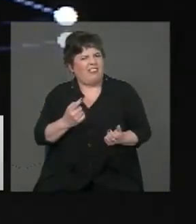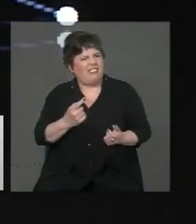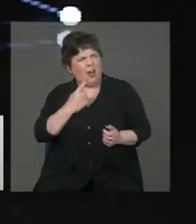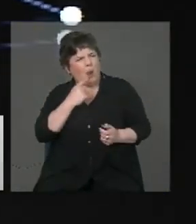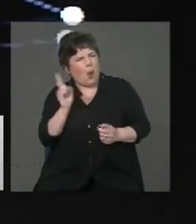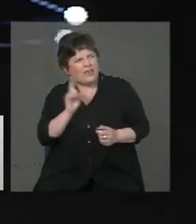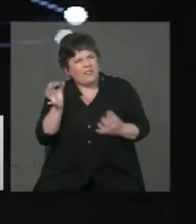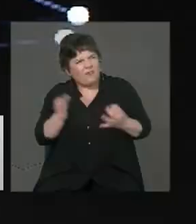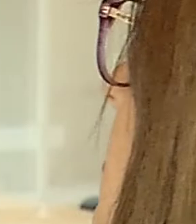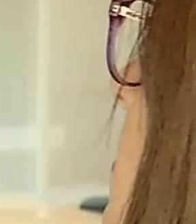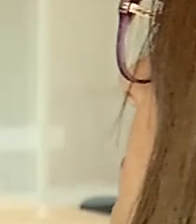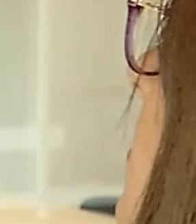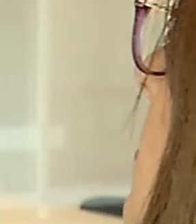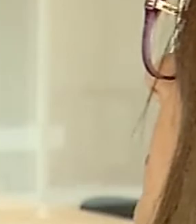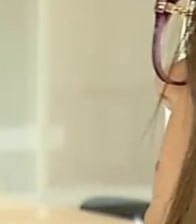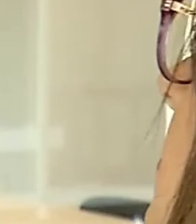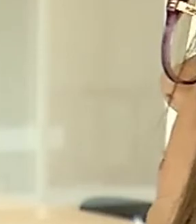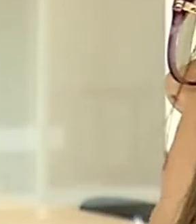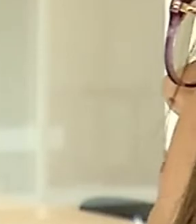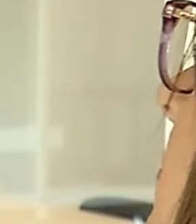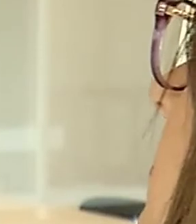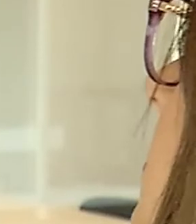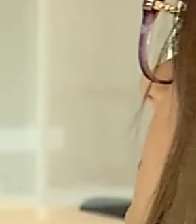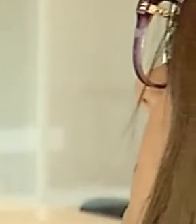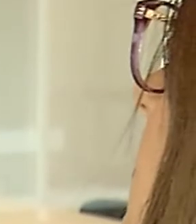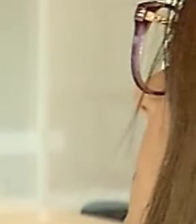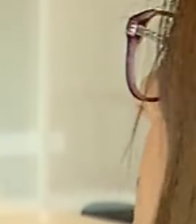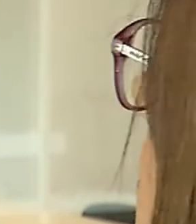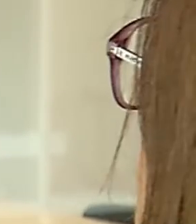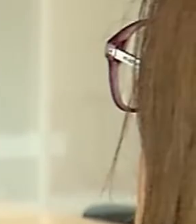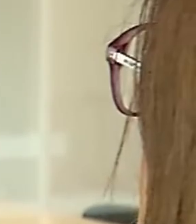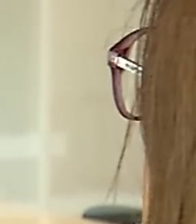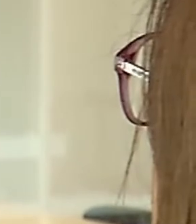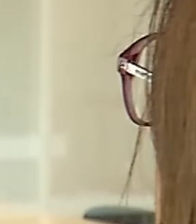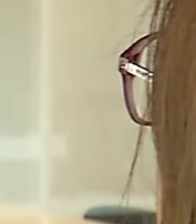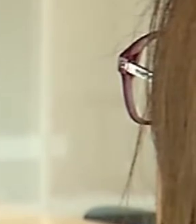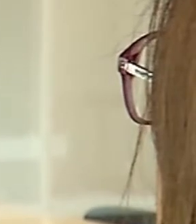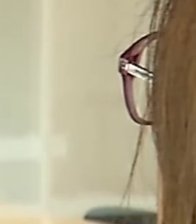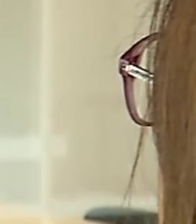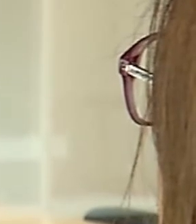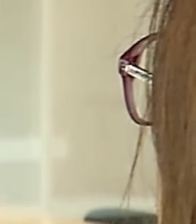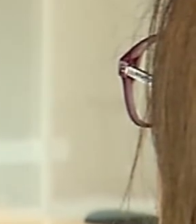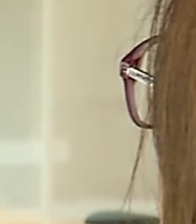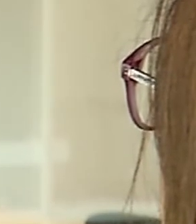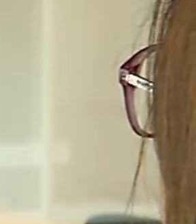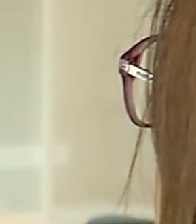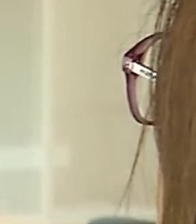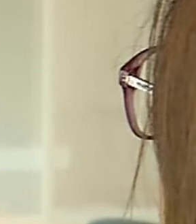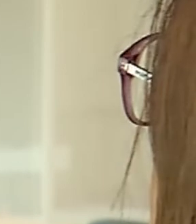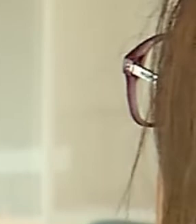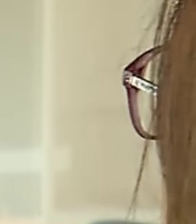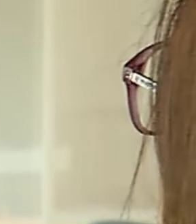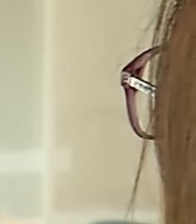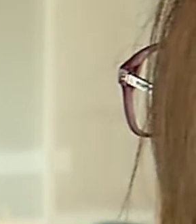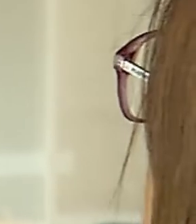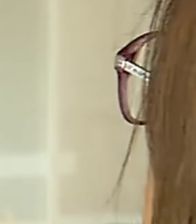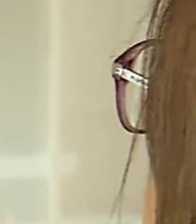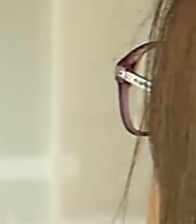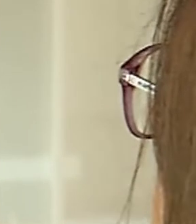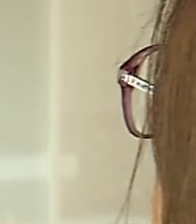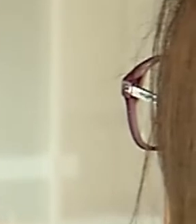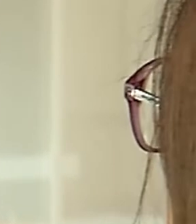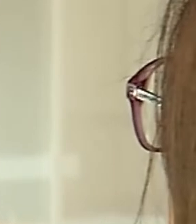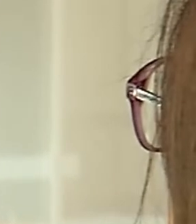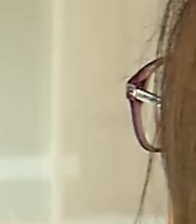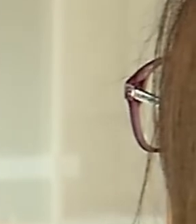atacando a la campaña. Creo que en el caso de Luis Lacalle, el uso retórico de las preguntas como recurso